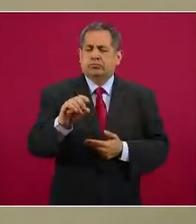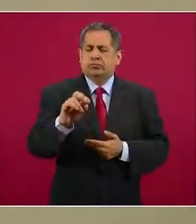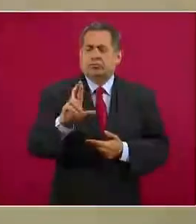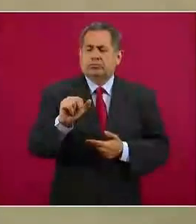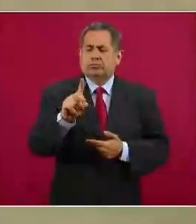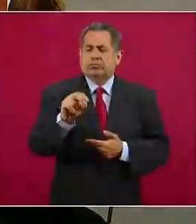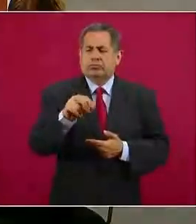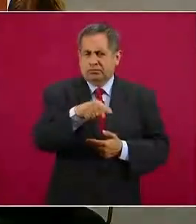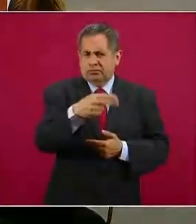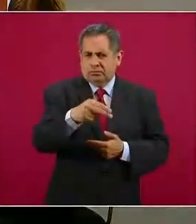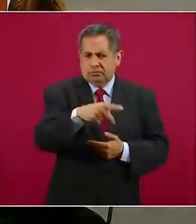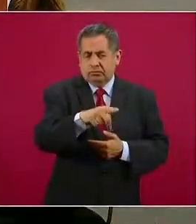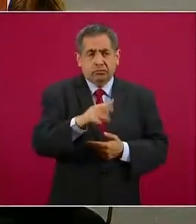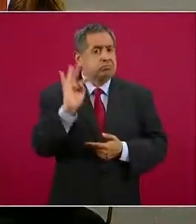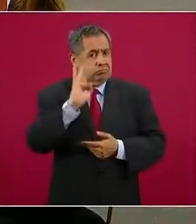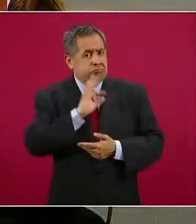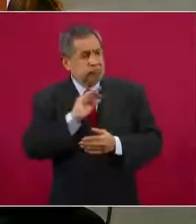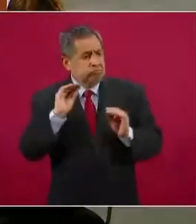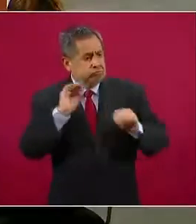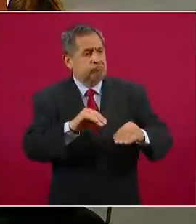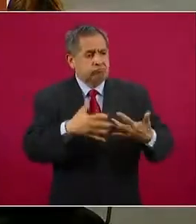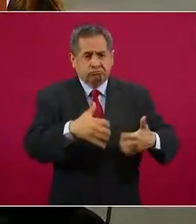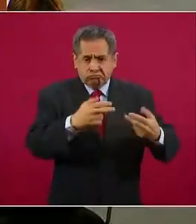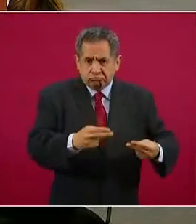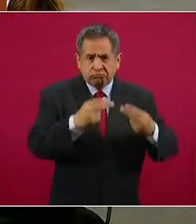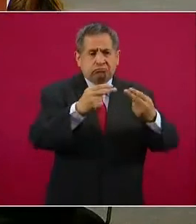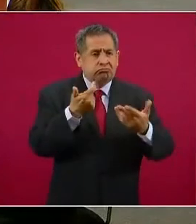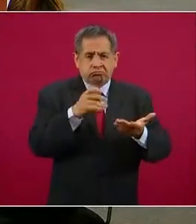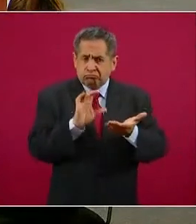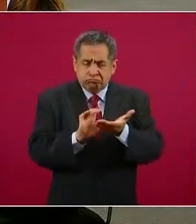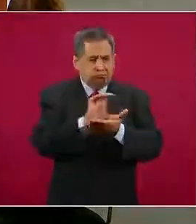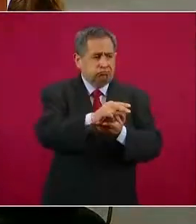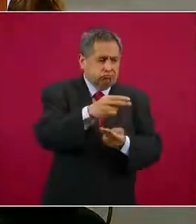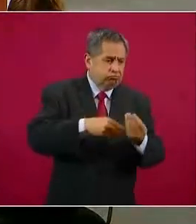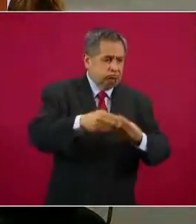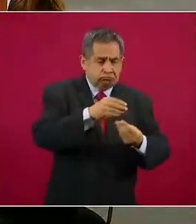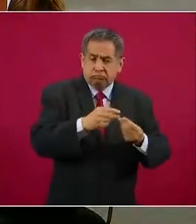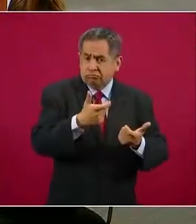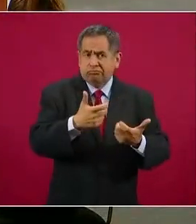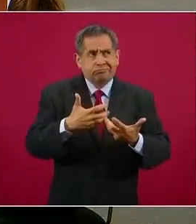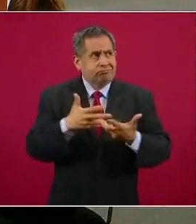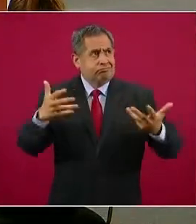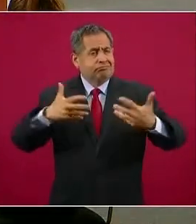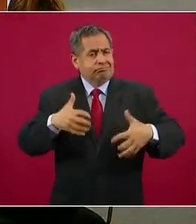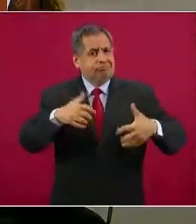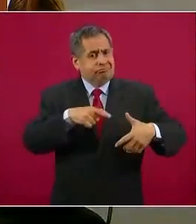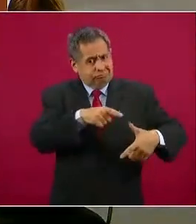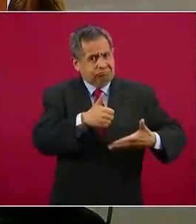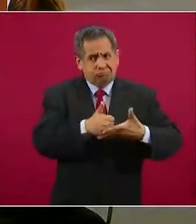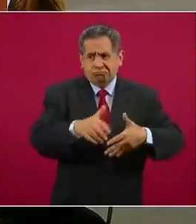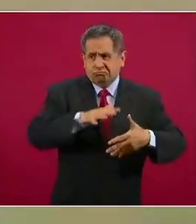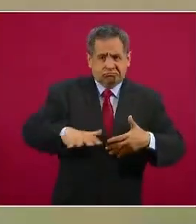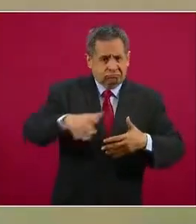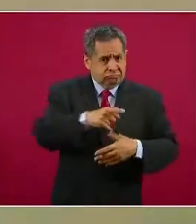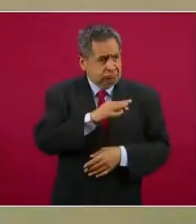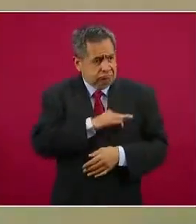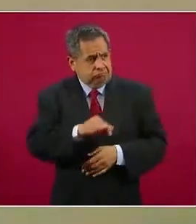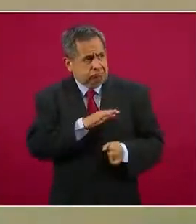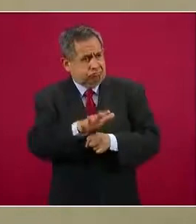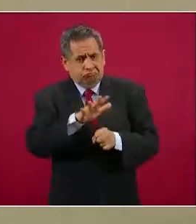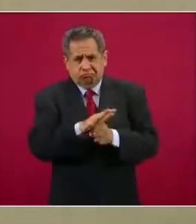el Colorado donde puede haber empresas, donde puede invertir, donde pueden llegar grandes empresas ahí mismo, ayudar a la población, a la